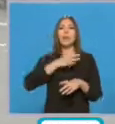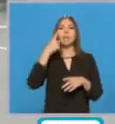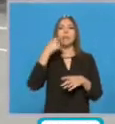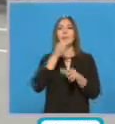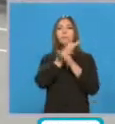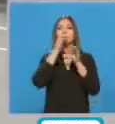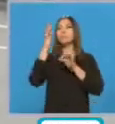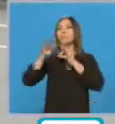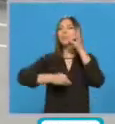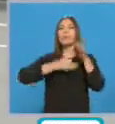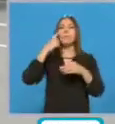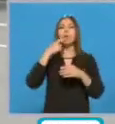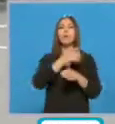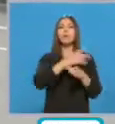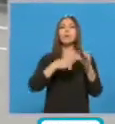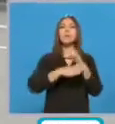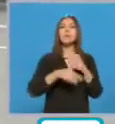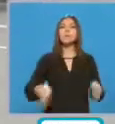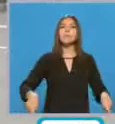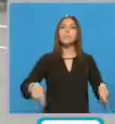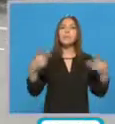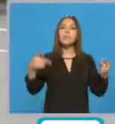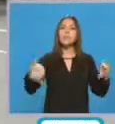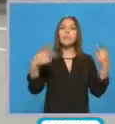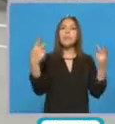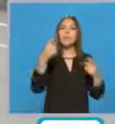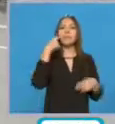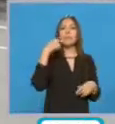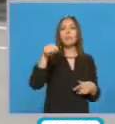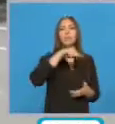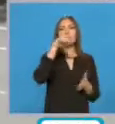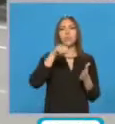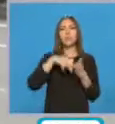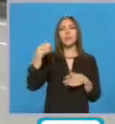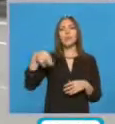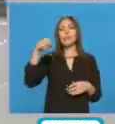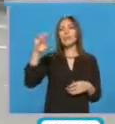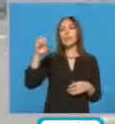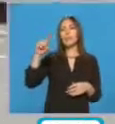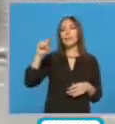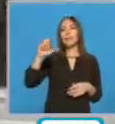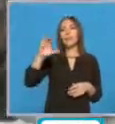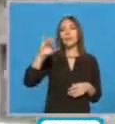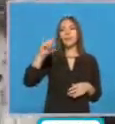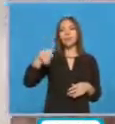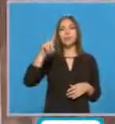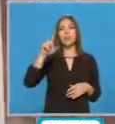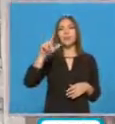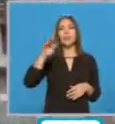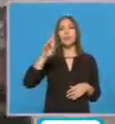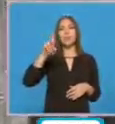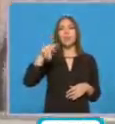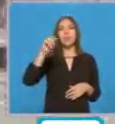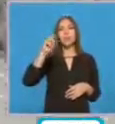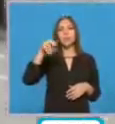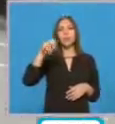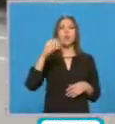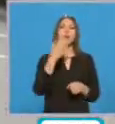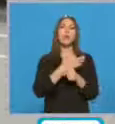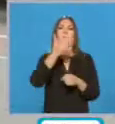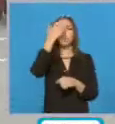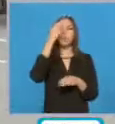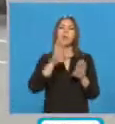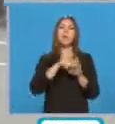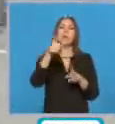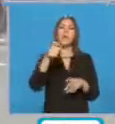hacerle promoción a sus productos, la Estación del Buen Tono, que hoy conocemos como la XCB, y para sus